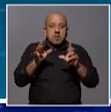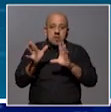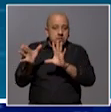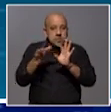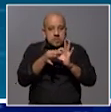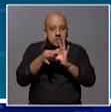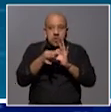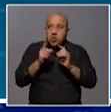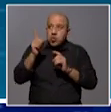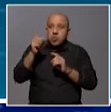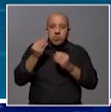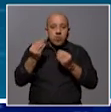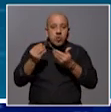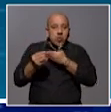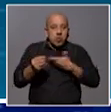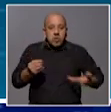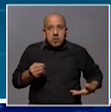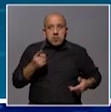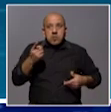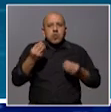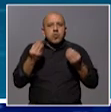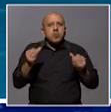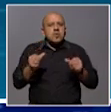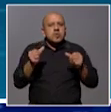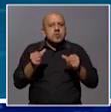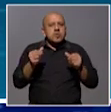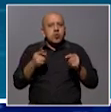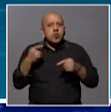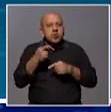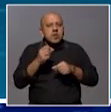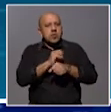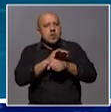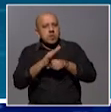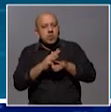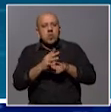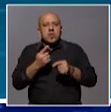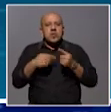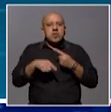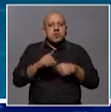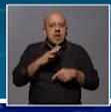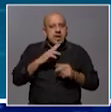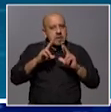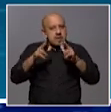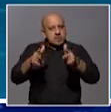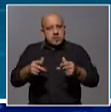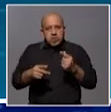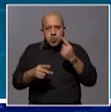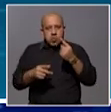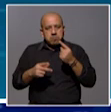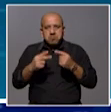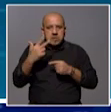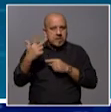a como el gobierno enfrentó la pandemia en ese sentido habría que destacar dos o tres decisiones relevantes